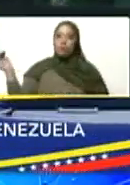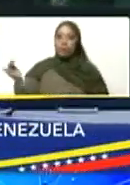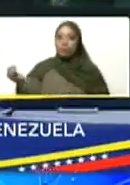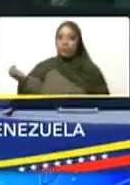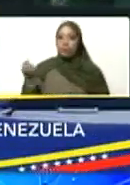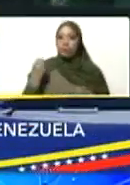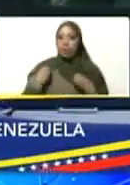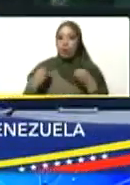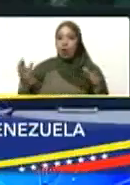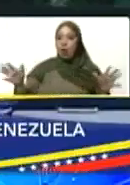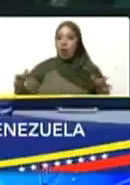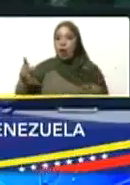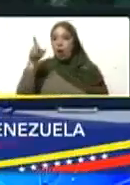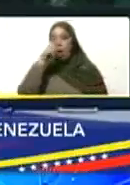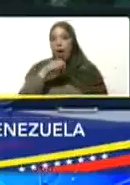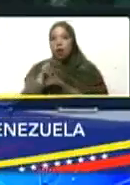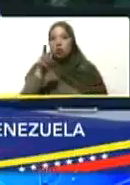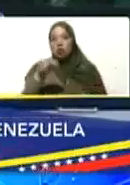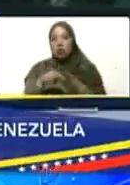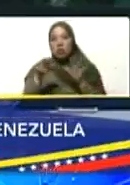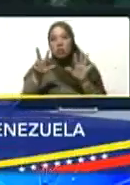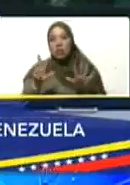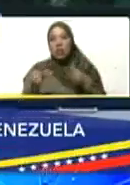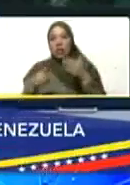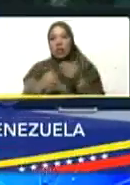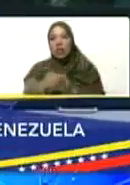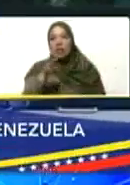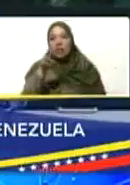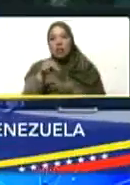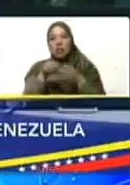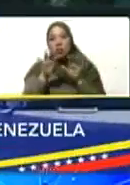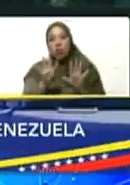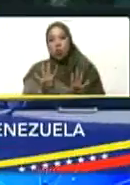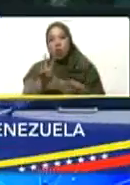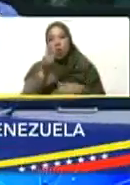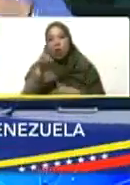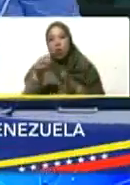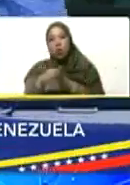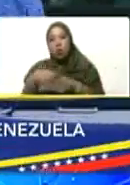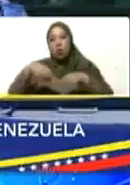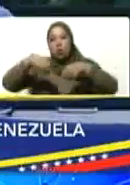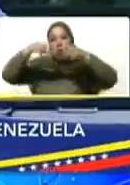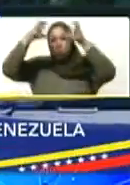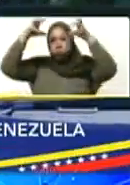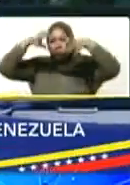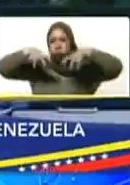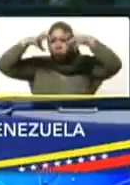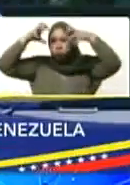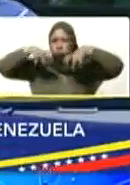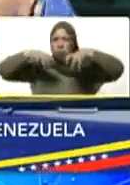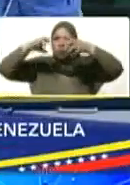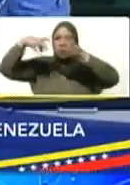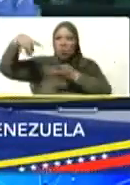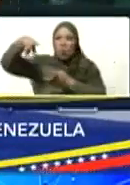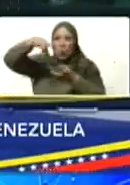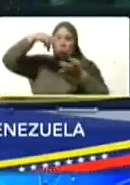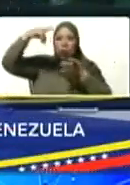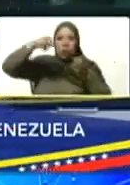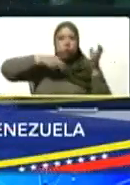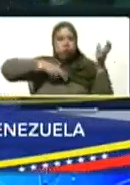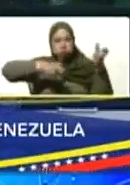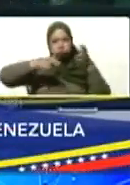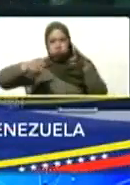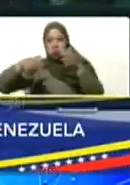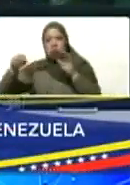conmoción. Año 17, 18, 19, 20, bombardeo, misiles, plomo,